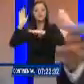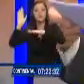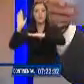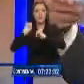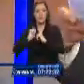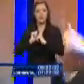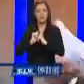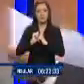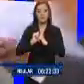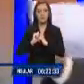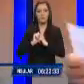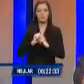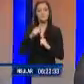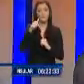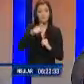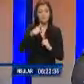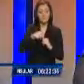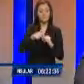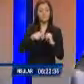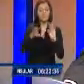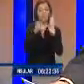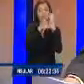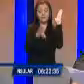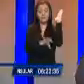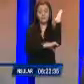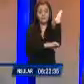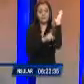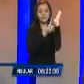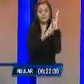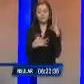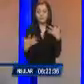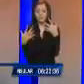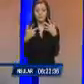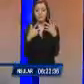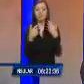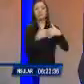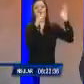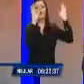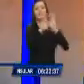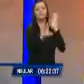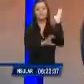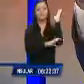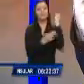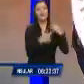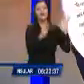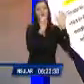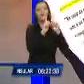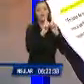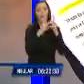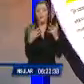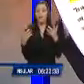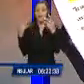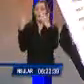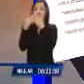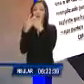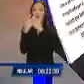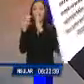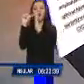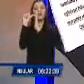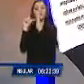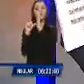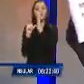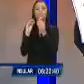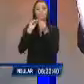único. Pero esta norma de la Constitución se complementa con el artículo 20,